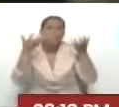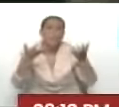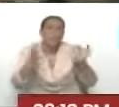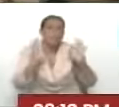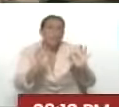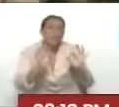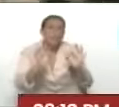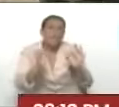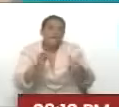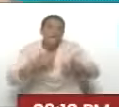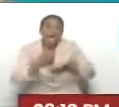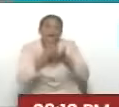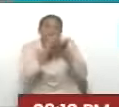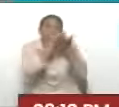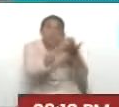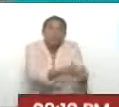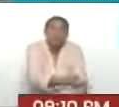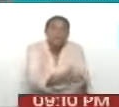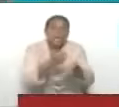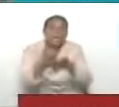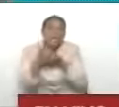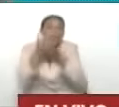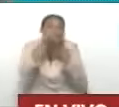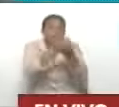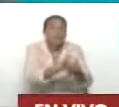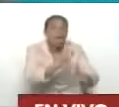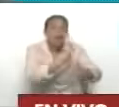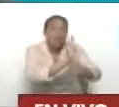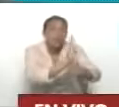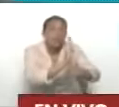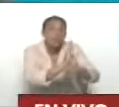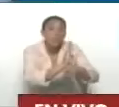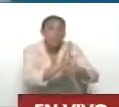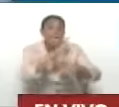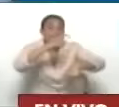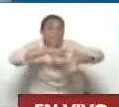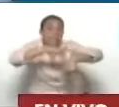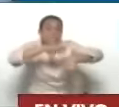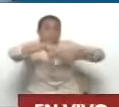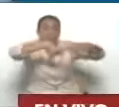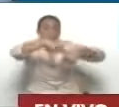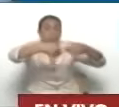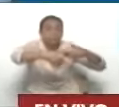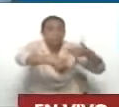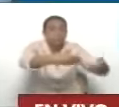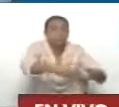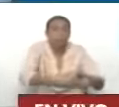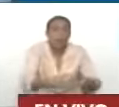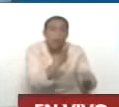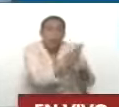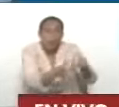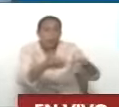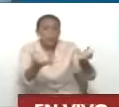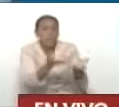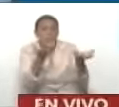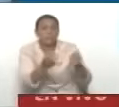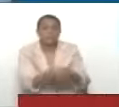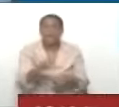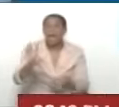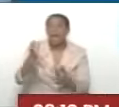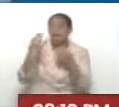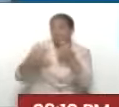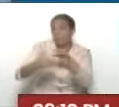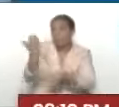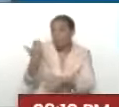naturales. Que es está muy dado ahora. Correcto. En sí. Las nuevas tendencias alimentarias, porque la tendencia alimentaria del